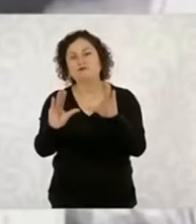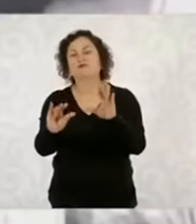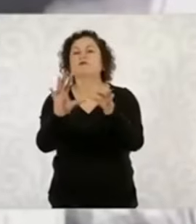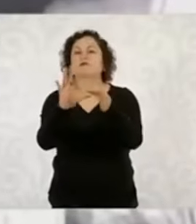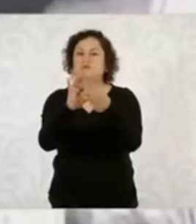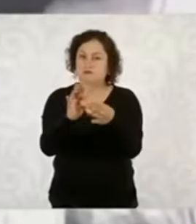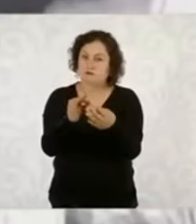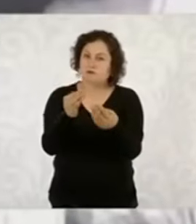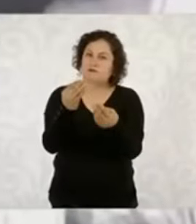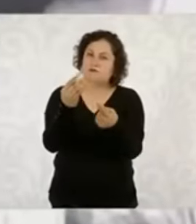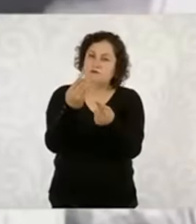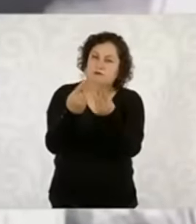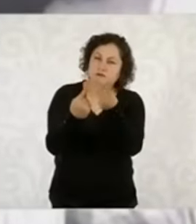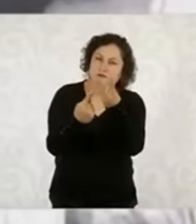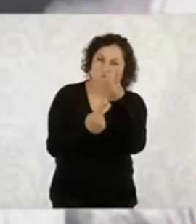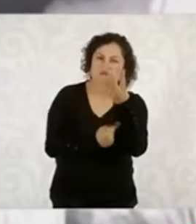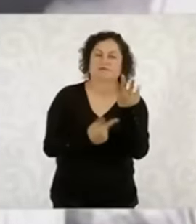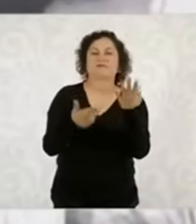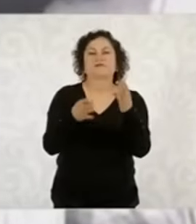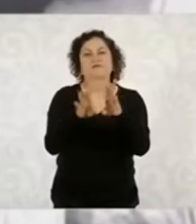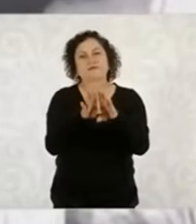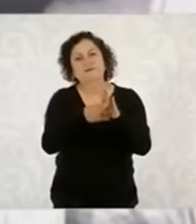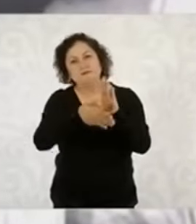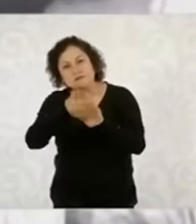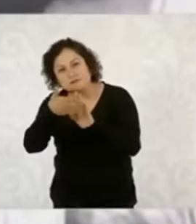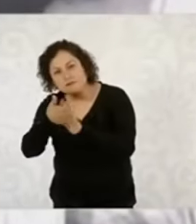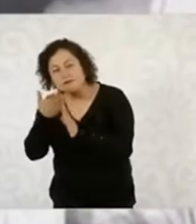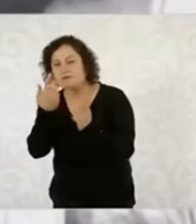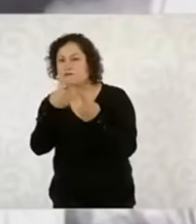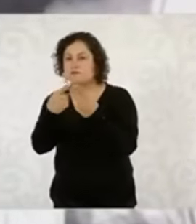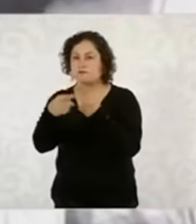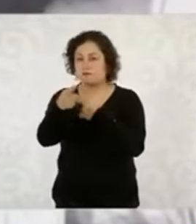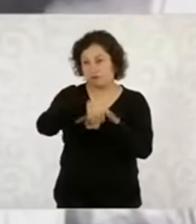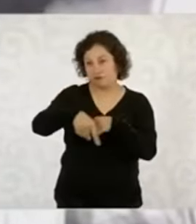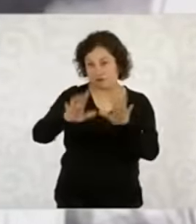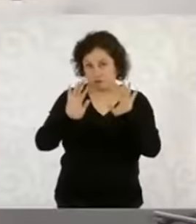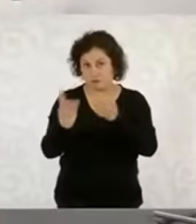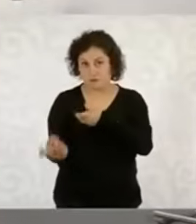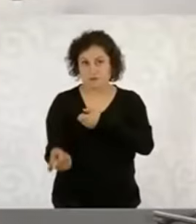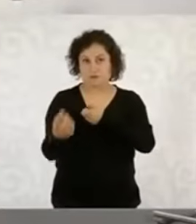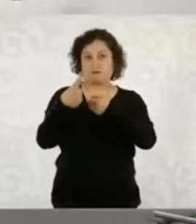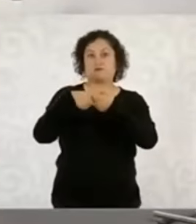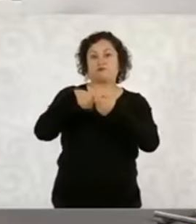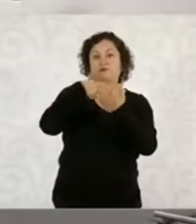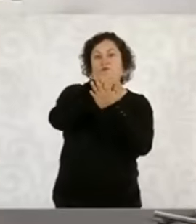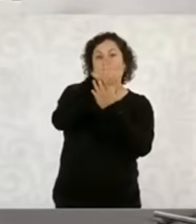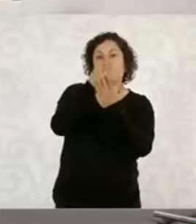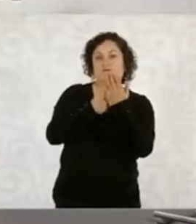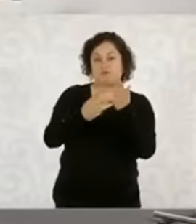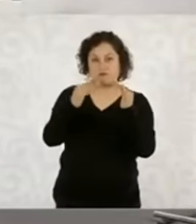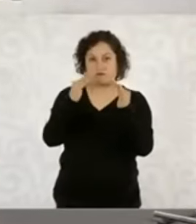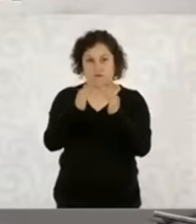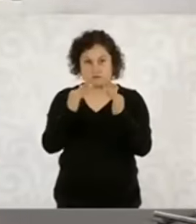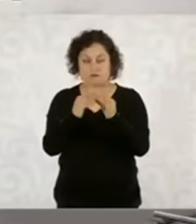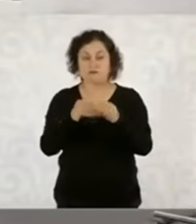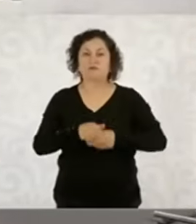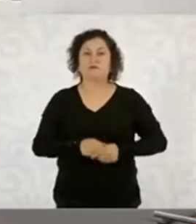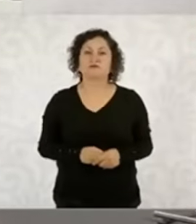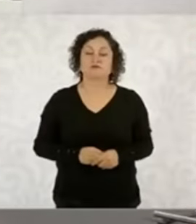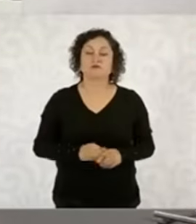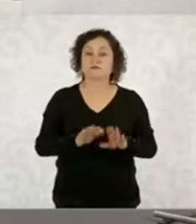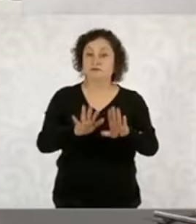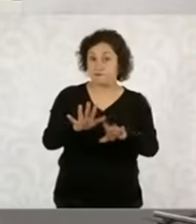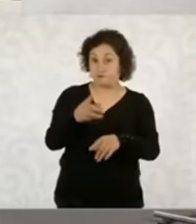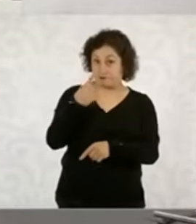condominales, es decir, generando la integración de la gente al programa de vivienda donde va a vivir. Cuando hay que